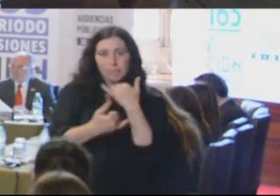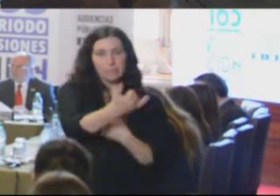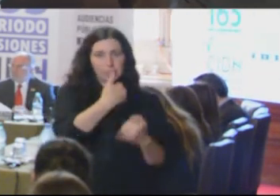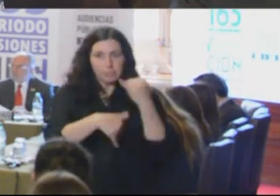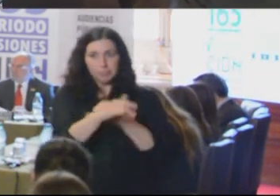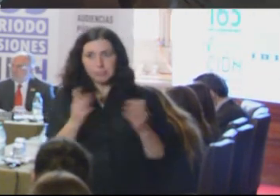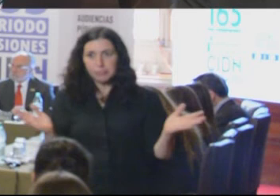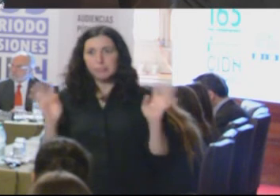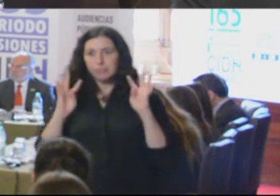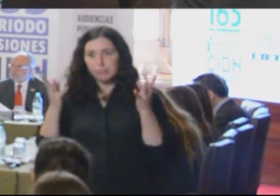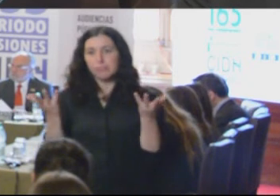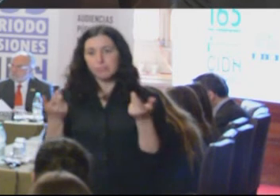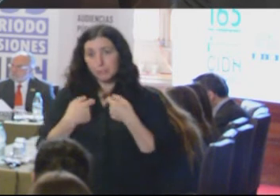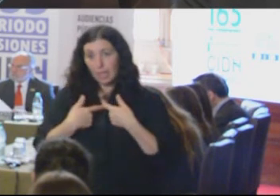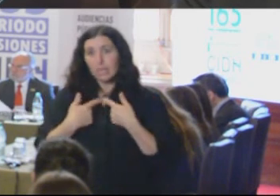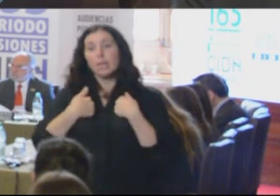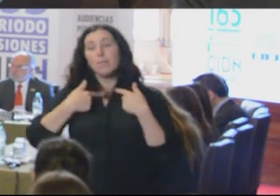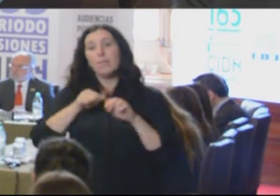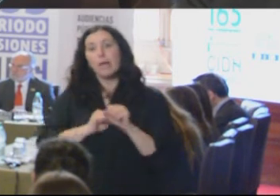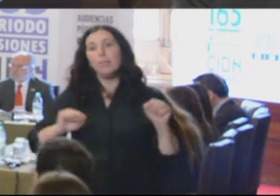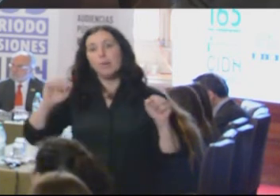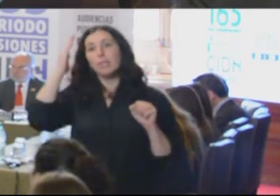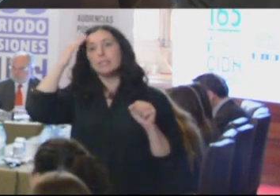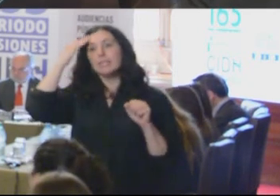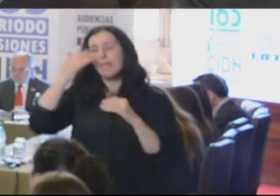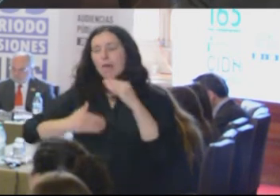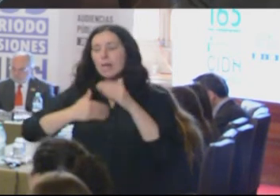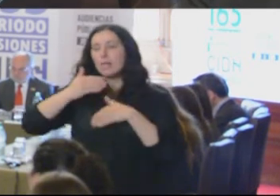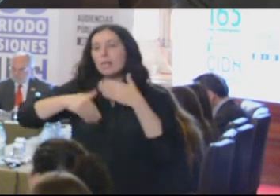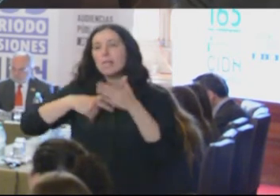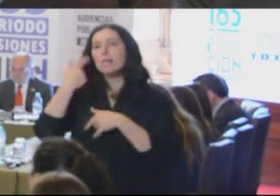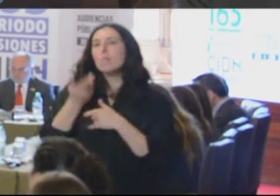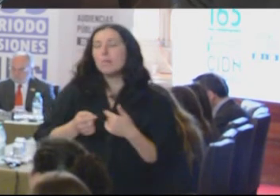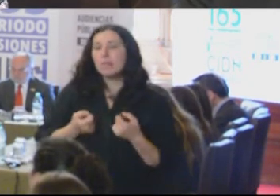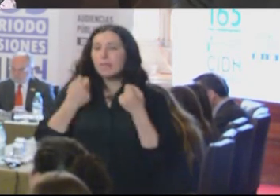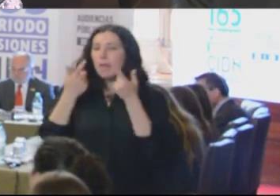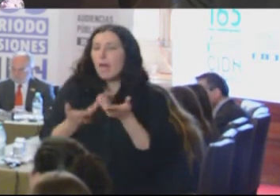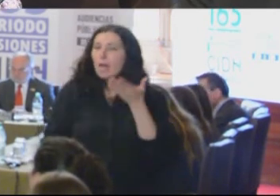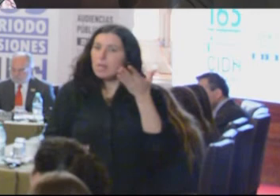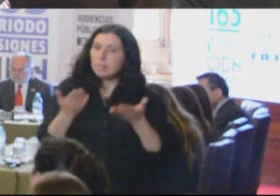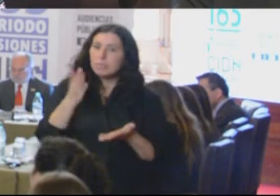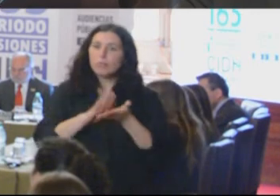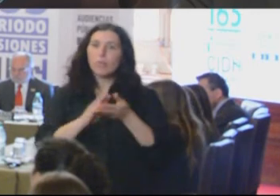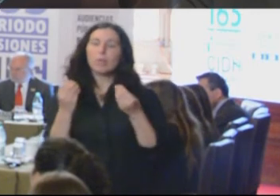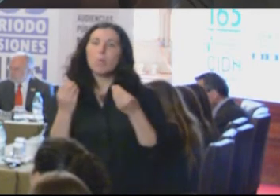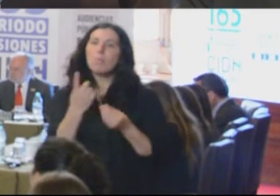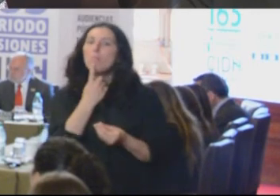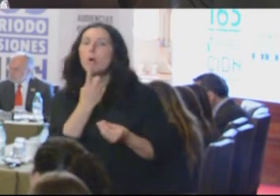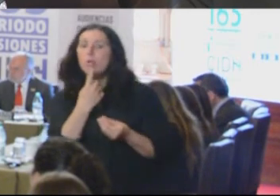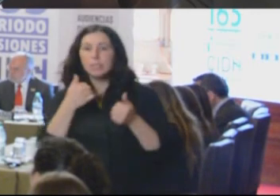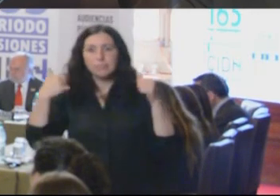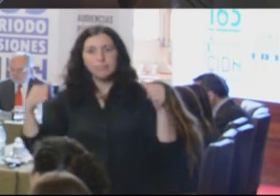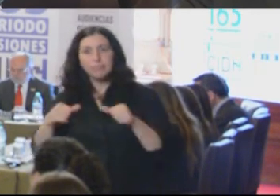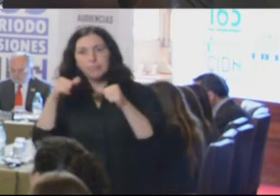ustedes para la evaluación de lo que políticas y prácticas que desde la